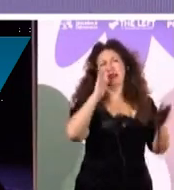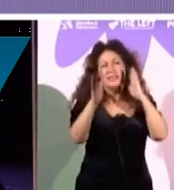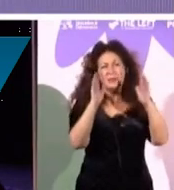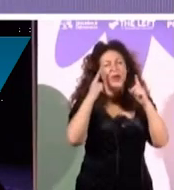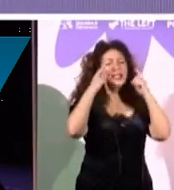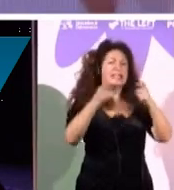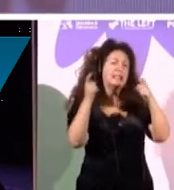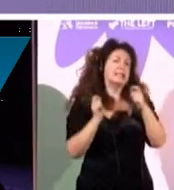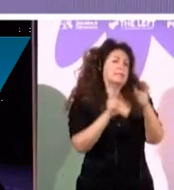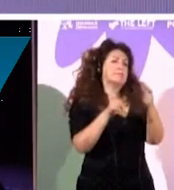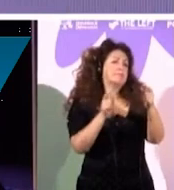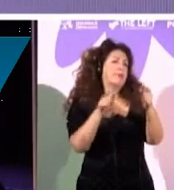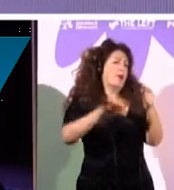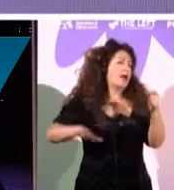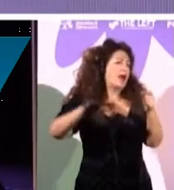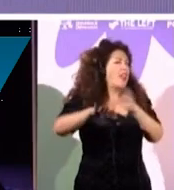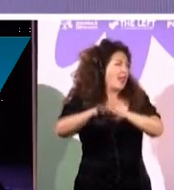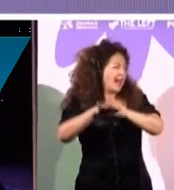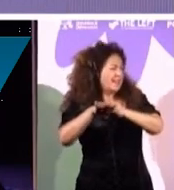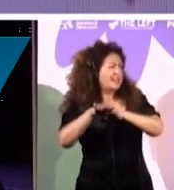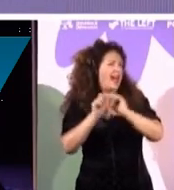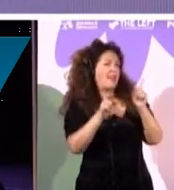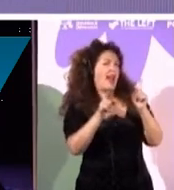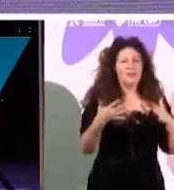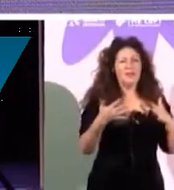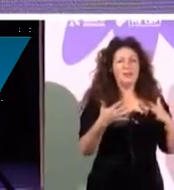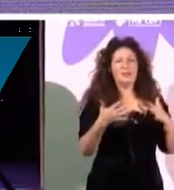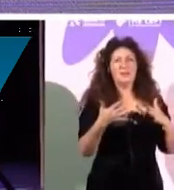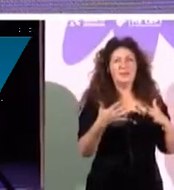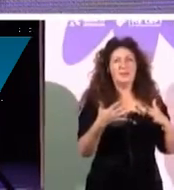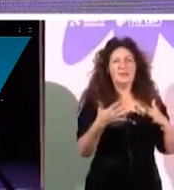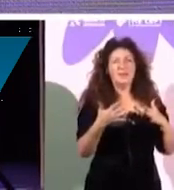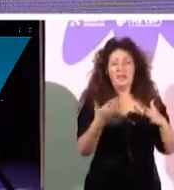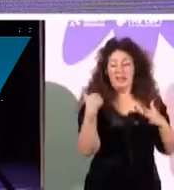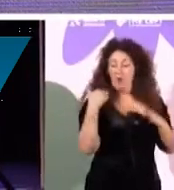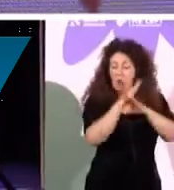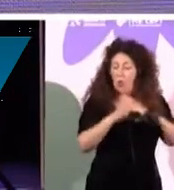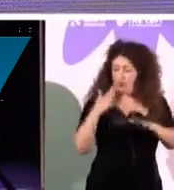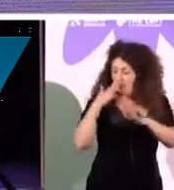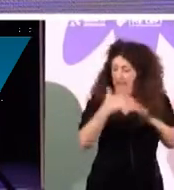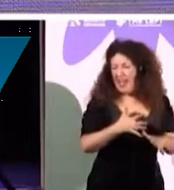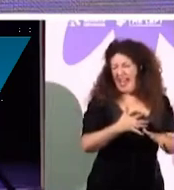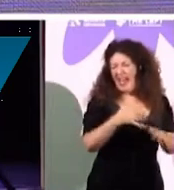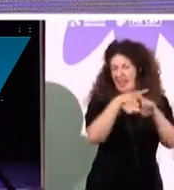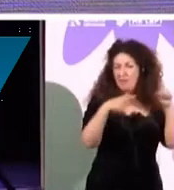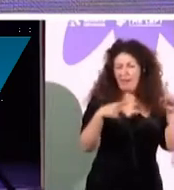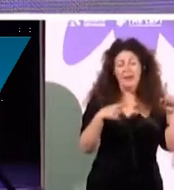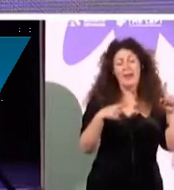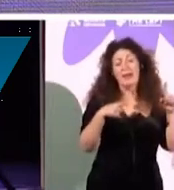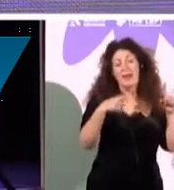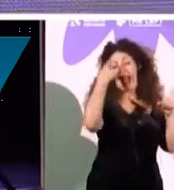el Pablo Iglesias que me llamó mucho la atención dice paradójicamente los que han salvado siempre las democracias